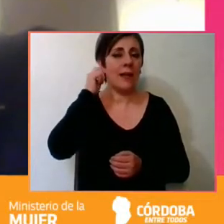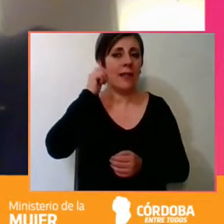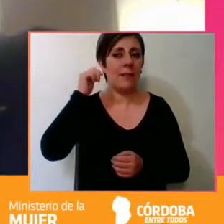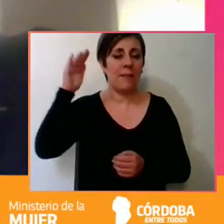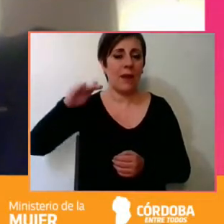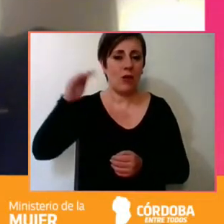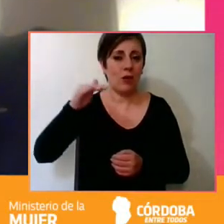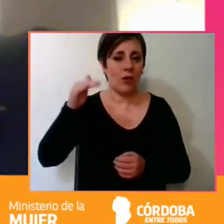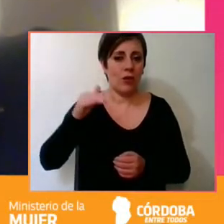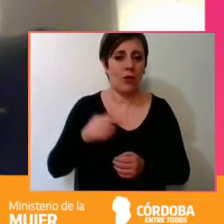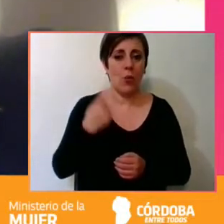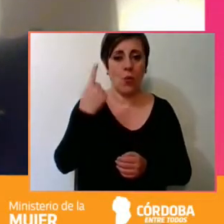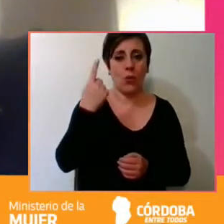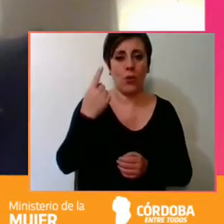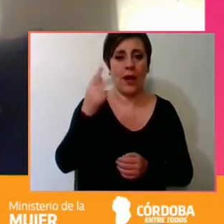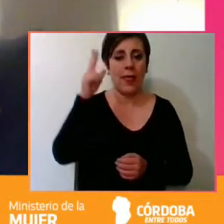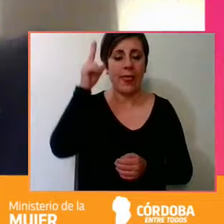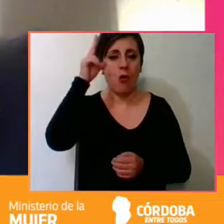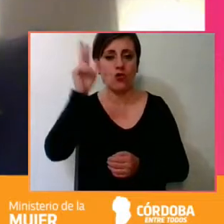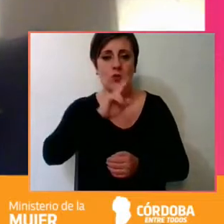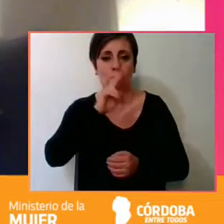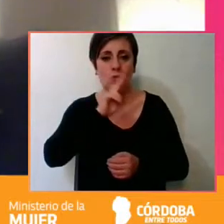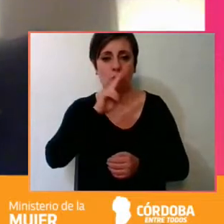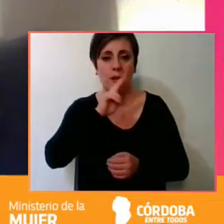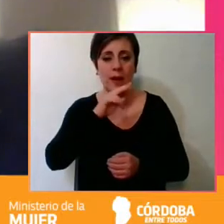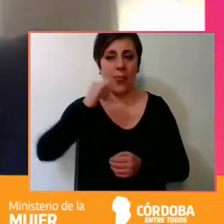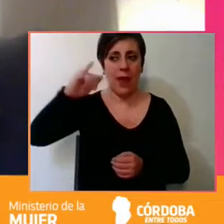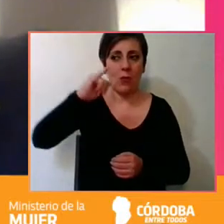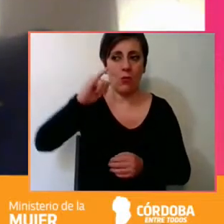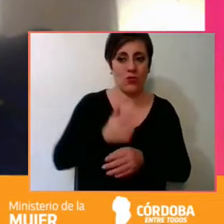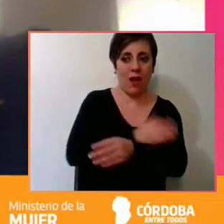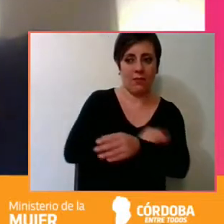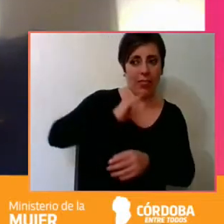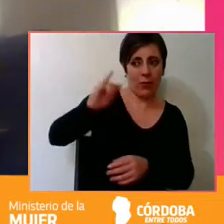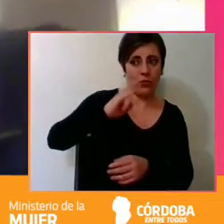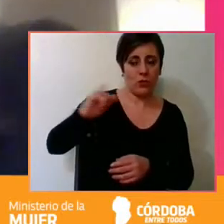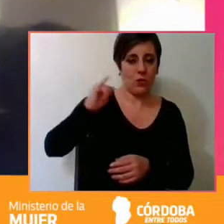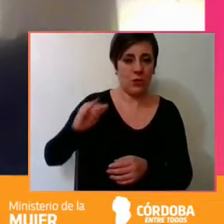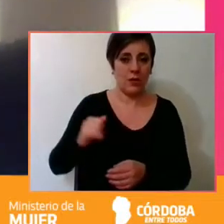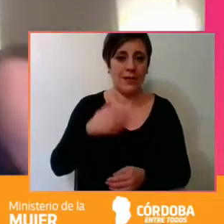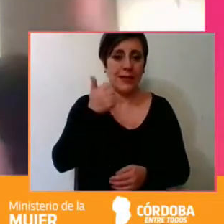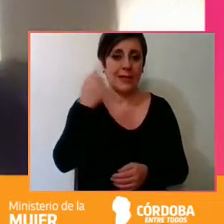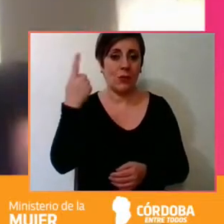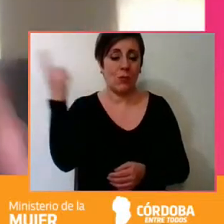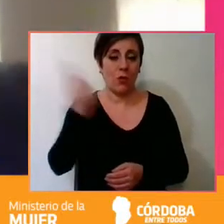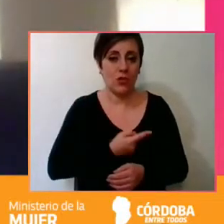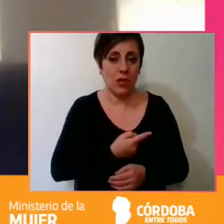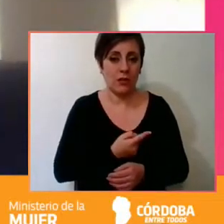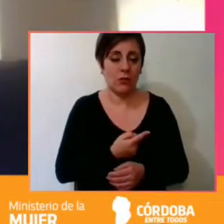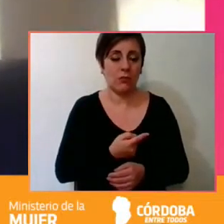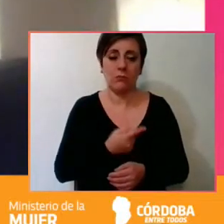uno de cada ocho mujeres tenía denuncias previas. El 61% efectivamente